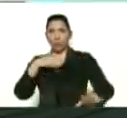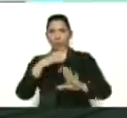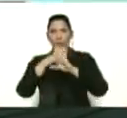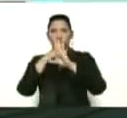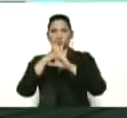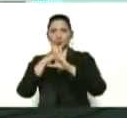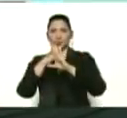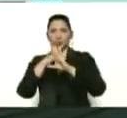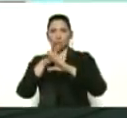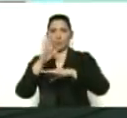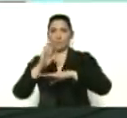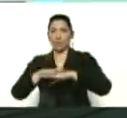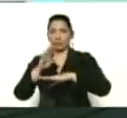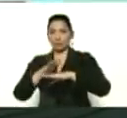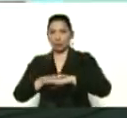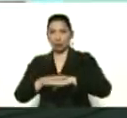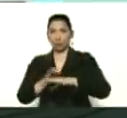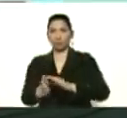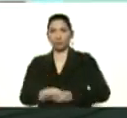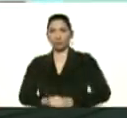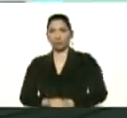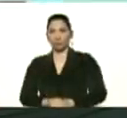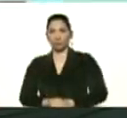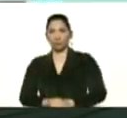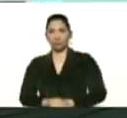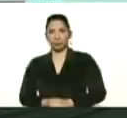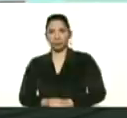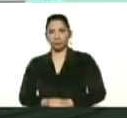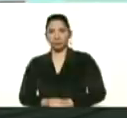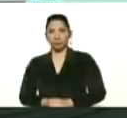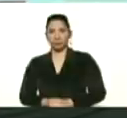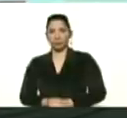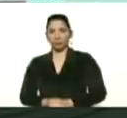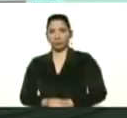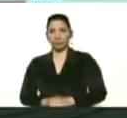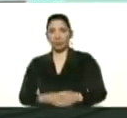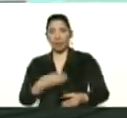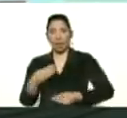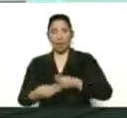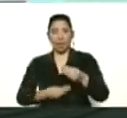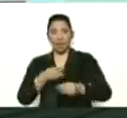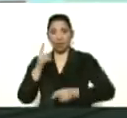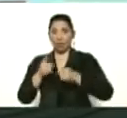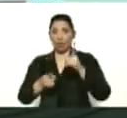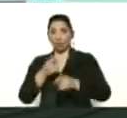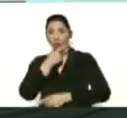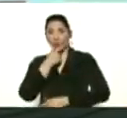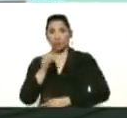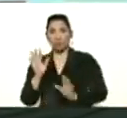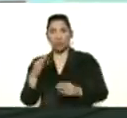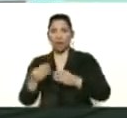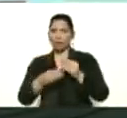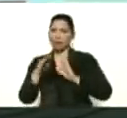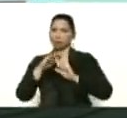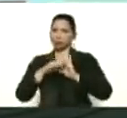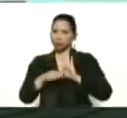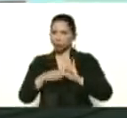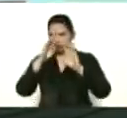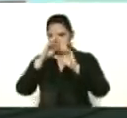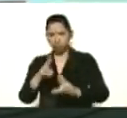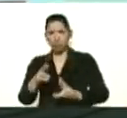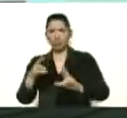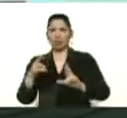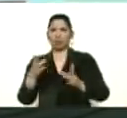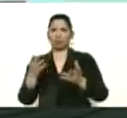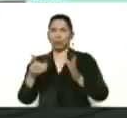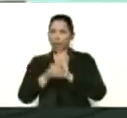detenimiento lo que hubiera ocurrido si se hubiera hecho algo muy simple: cumplir con las normas, cumplir